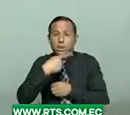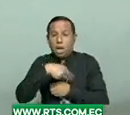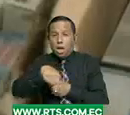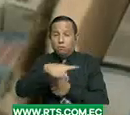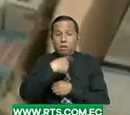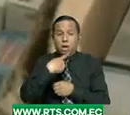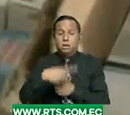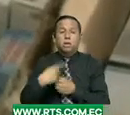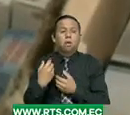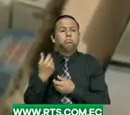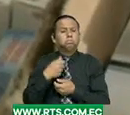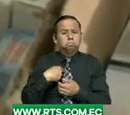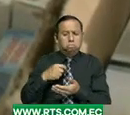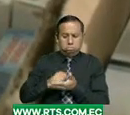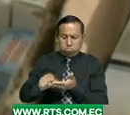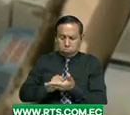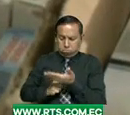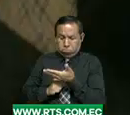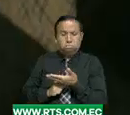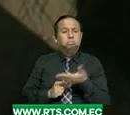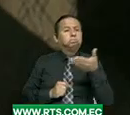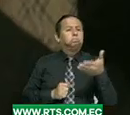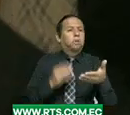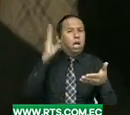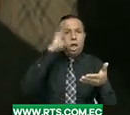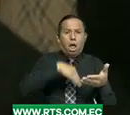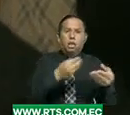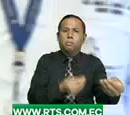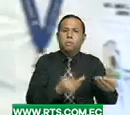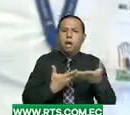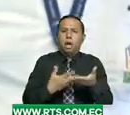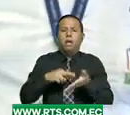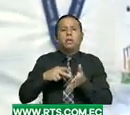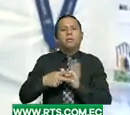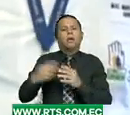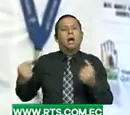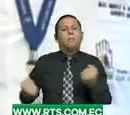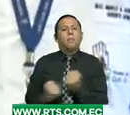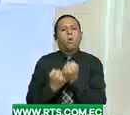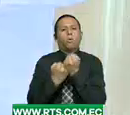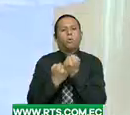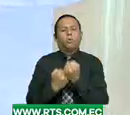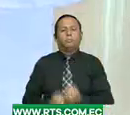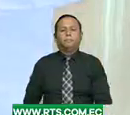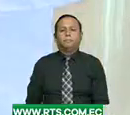insumos para mitigar la crisis que vive la institución. Informó Mauricio Sánchez.